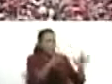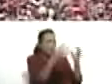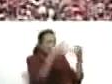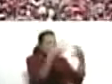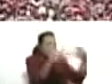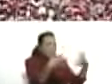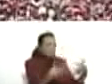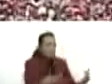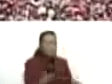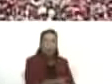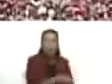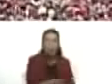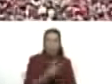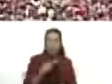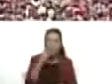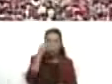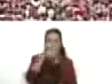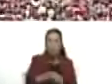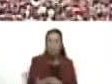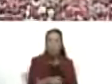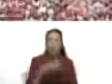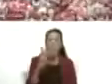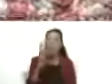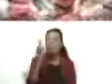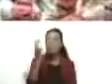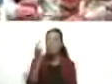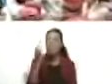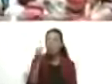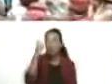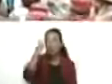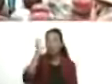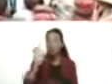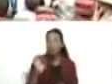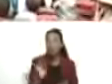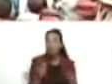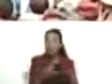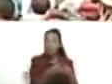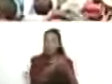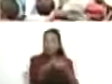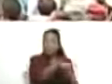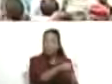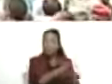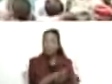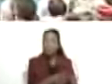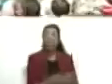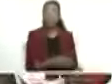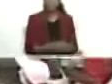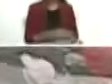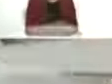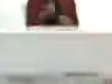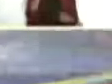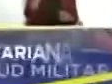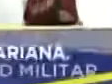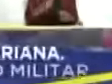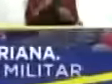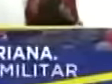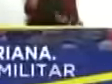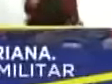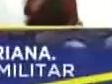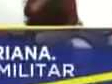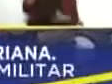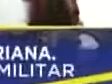Entonces el 4 de febrero Vimos a Chávez.